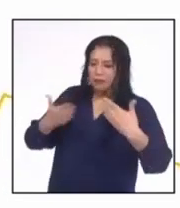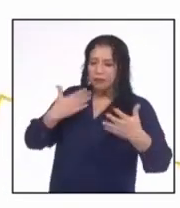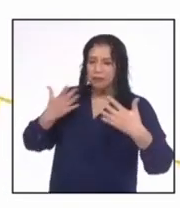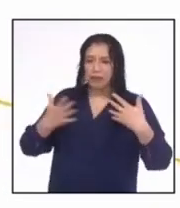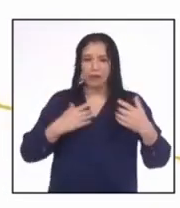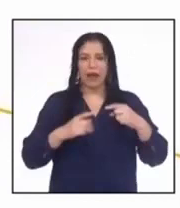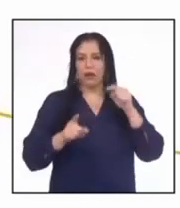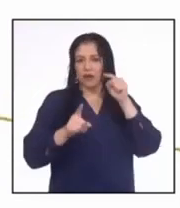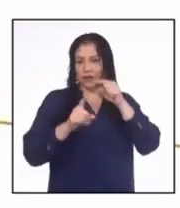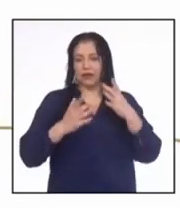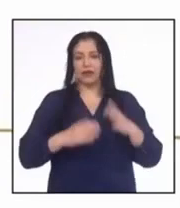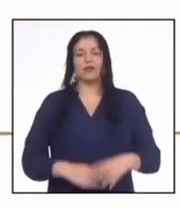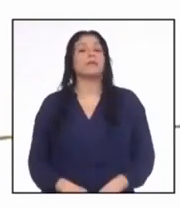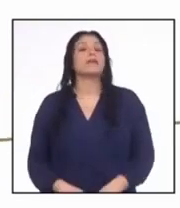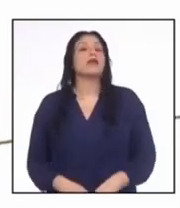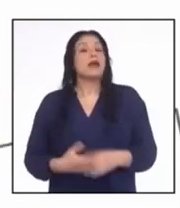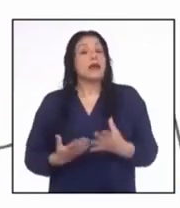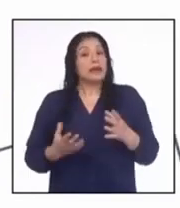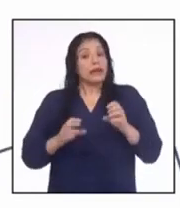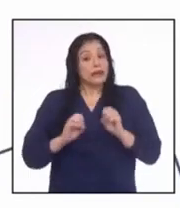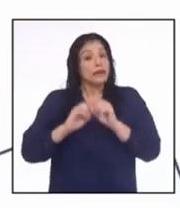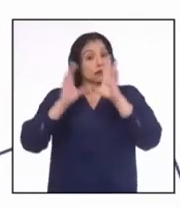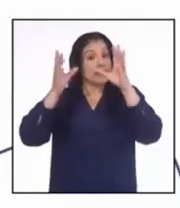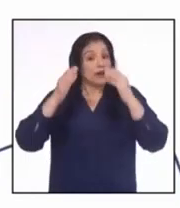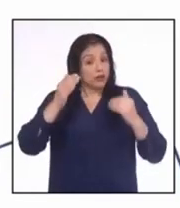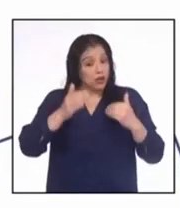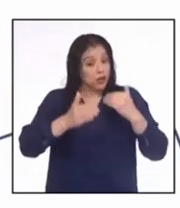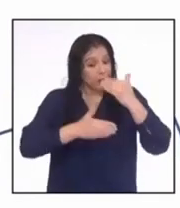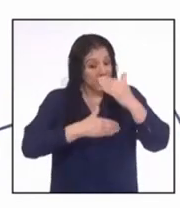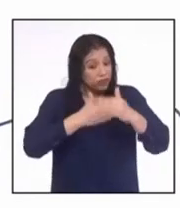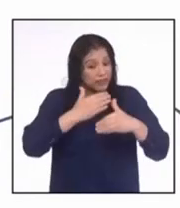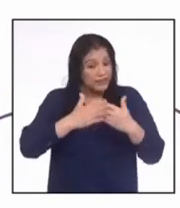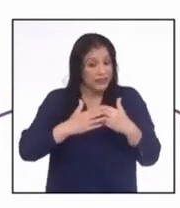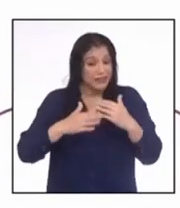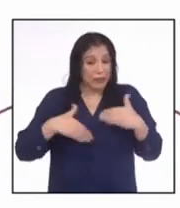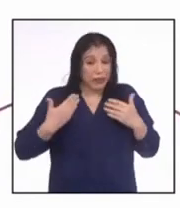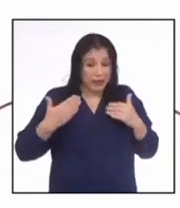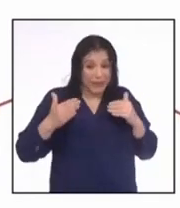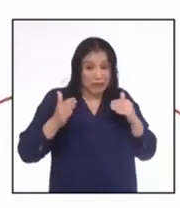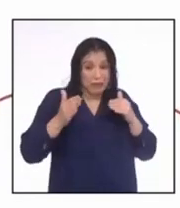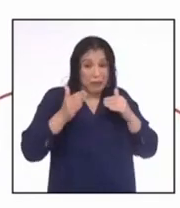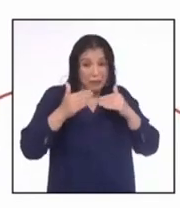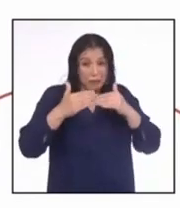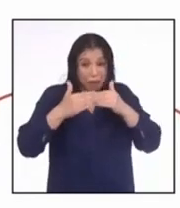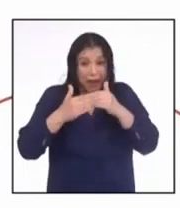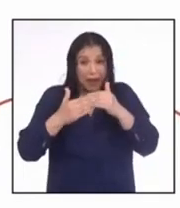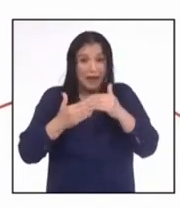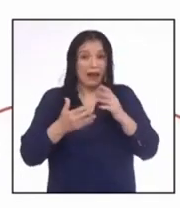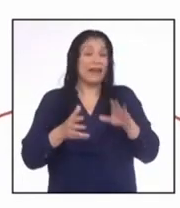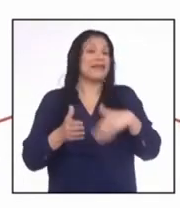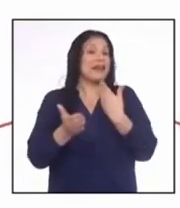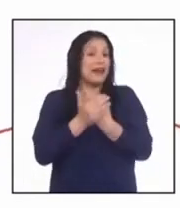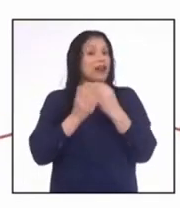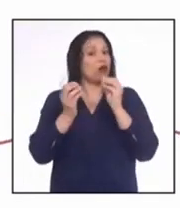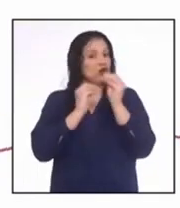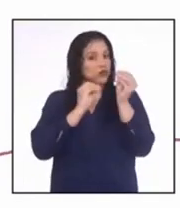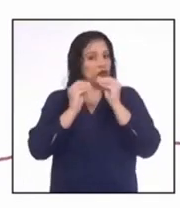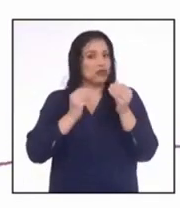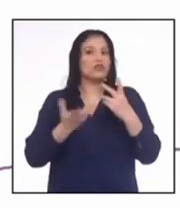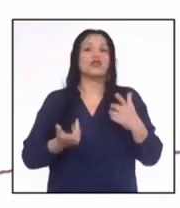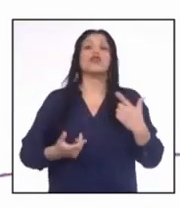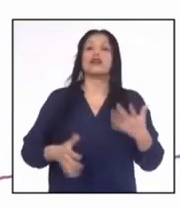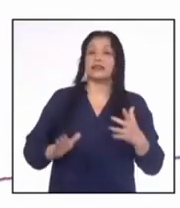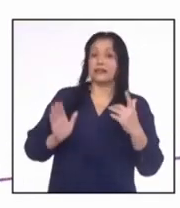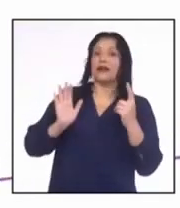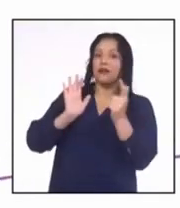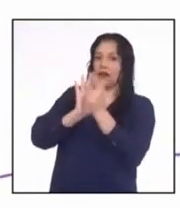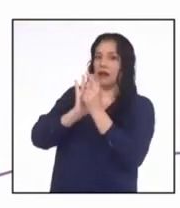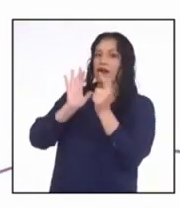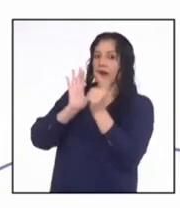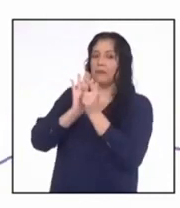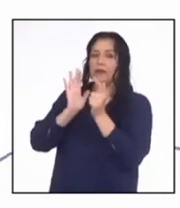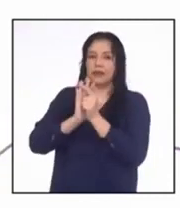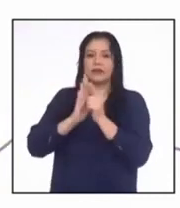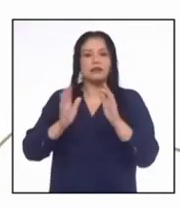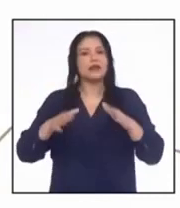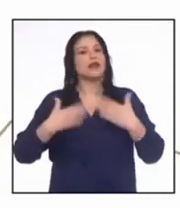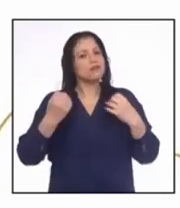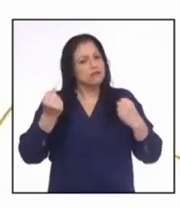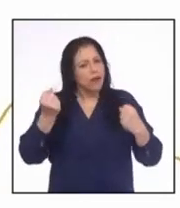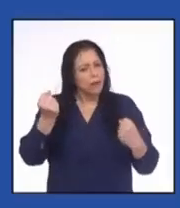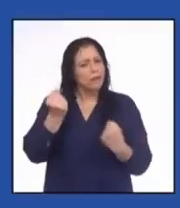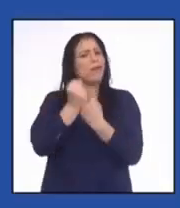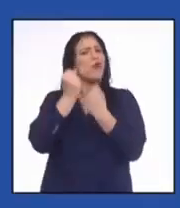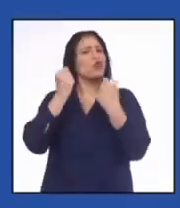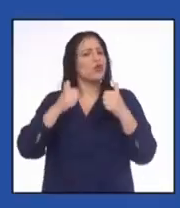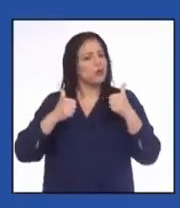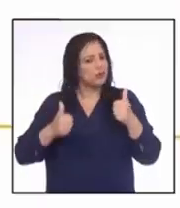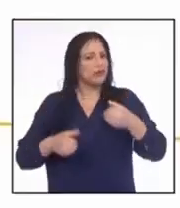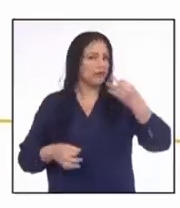directa. Está claro que los procesos que están más cerca de alcanzar soluciones son aquellos que tienen legitimidad y que son colaborativos